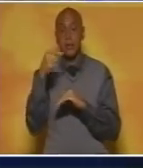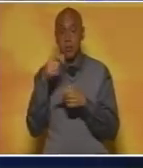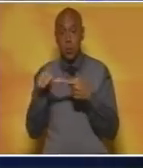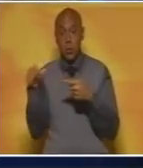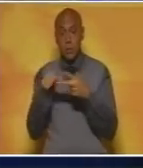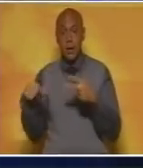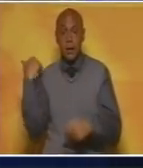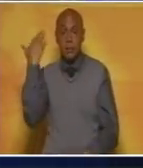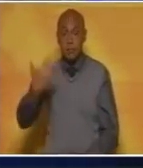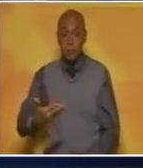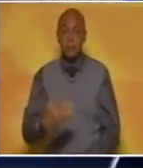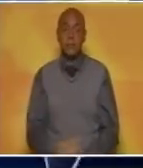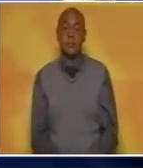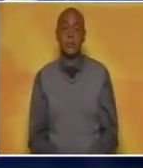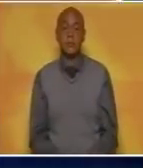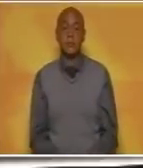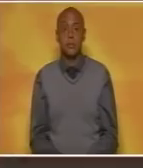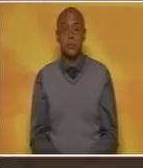semanas.